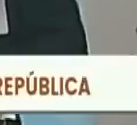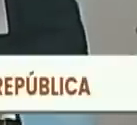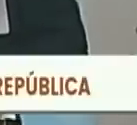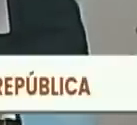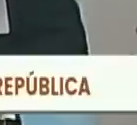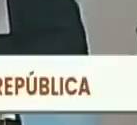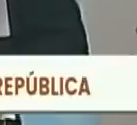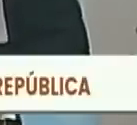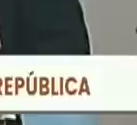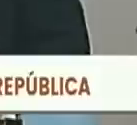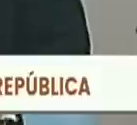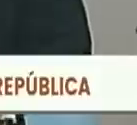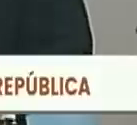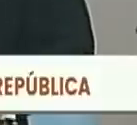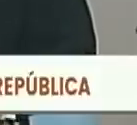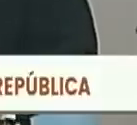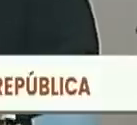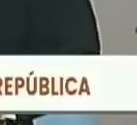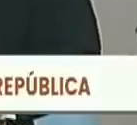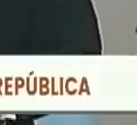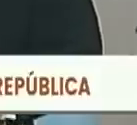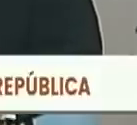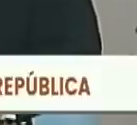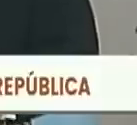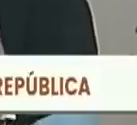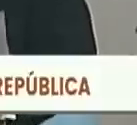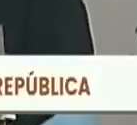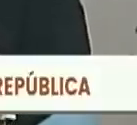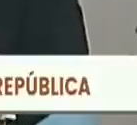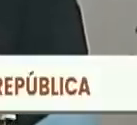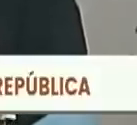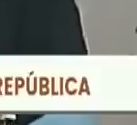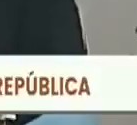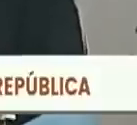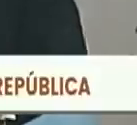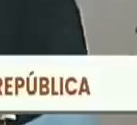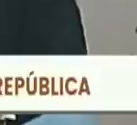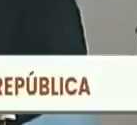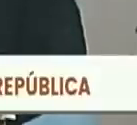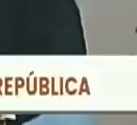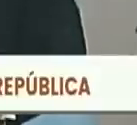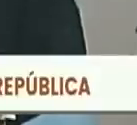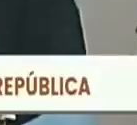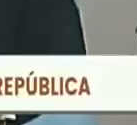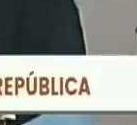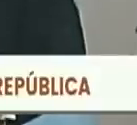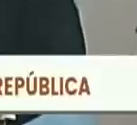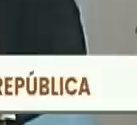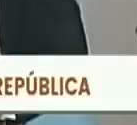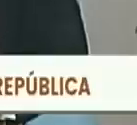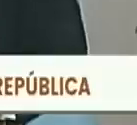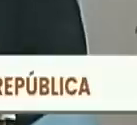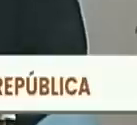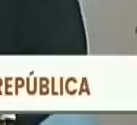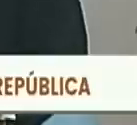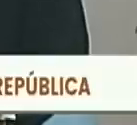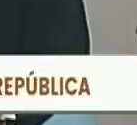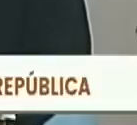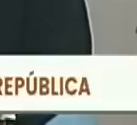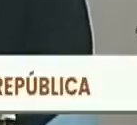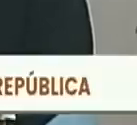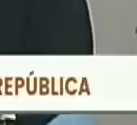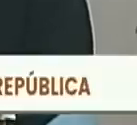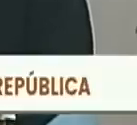de pedevesa cripto treinta y cuatro lo que nos da un gran total a la fecha de